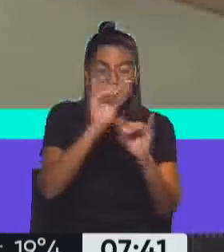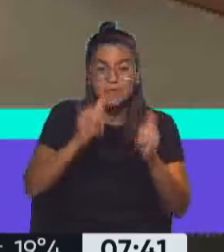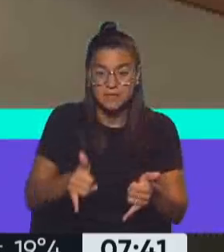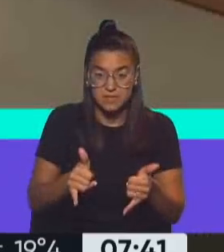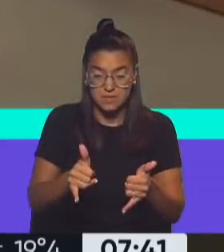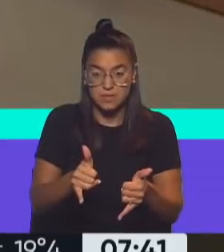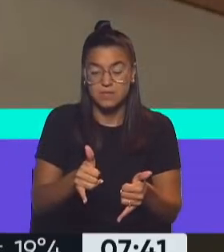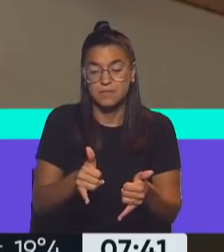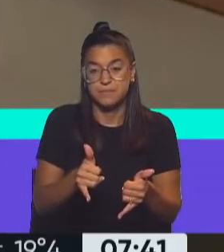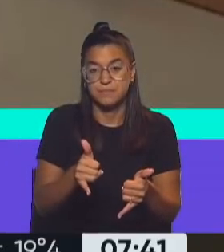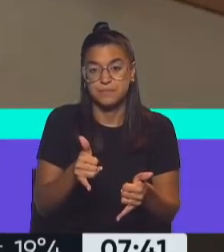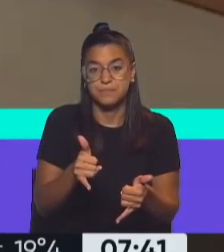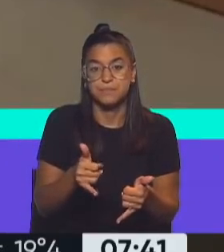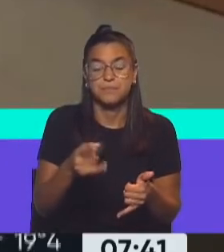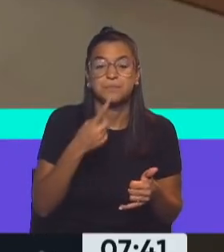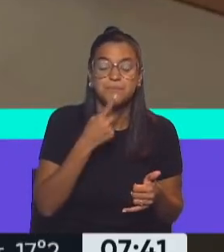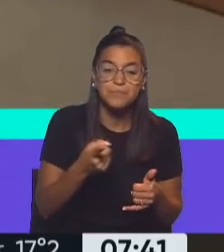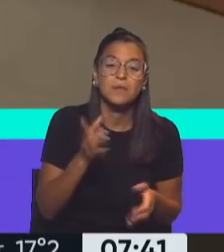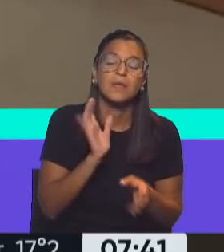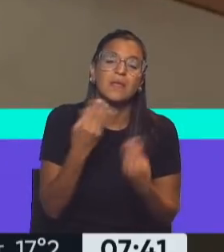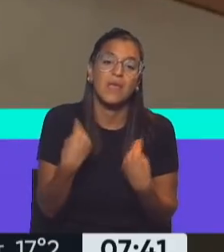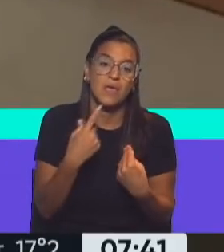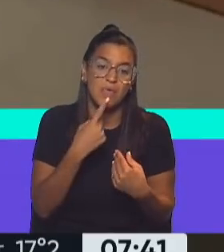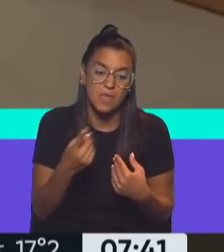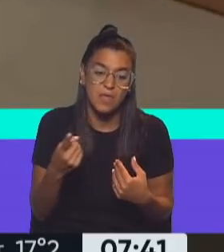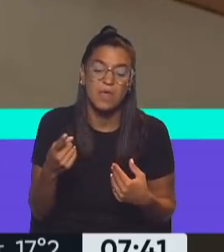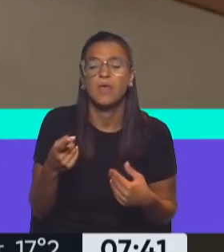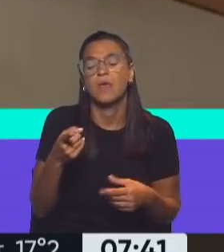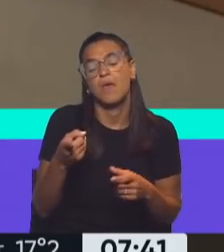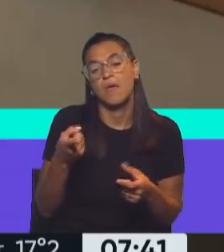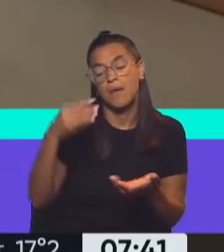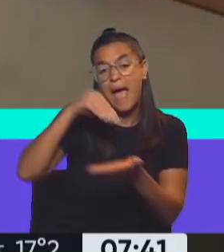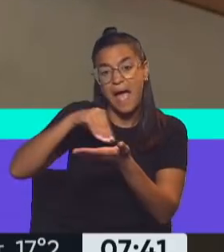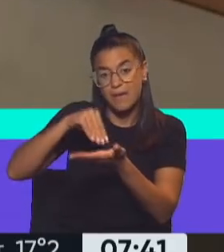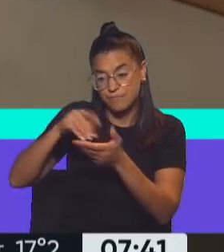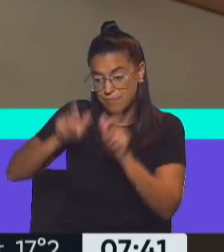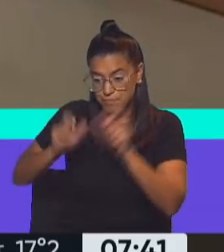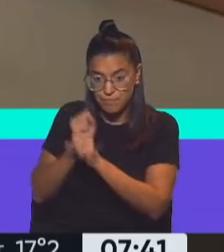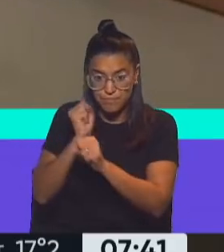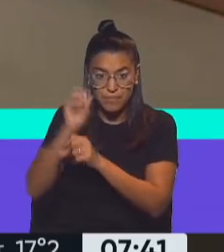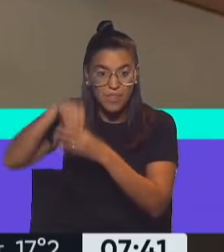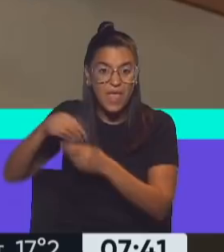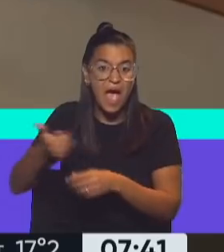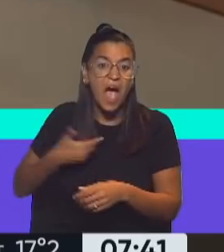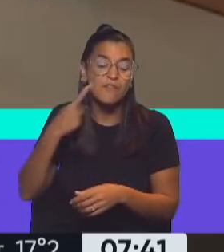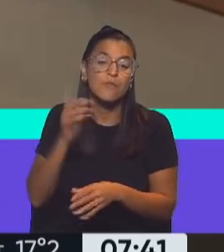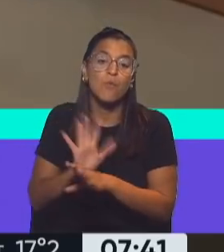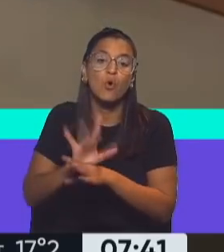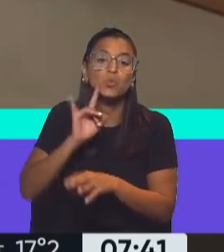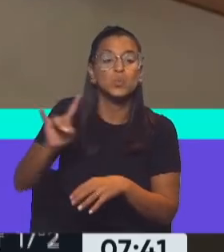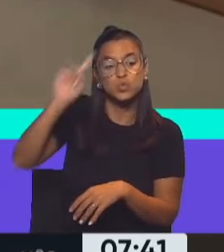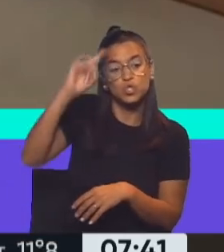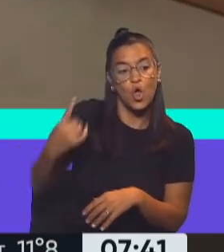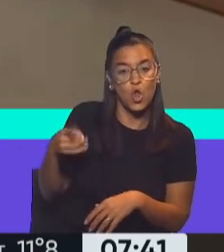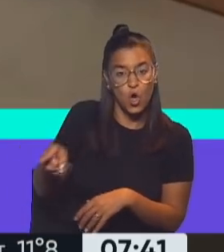definitiva, lo que dijo fallo judicial es que los agentes de la AFI actuaron por cuenta propia. Es